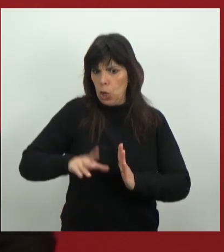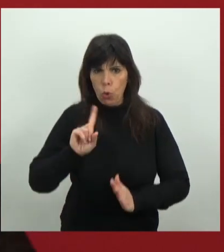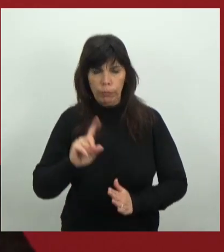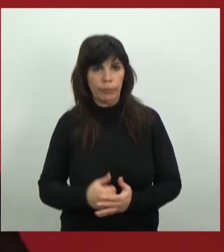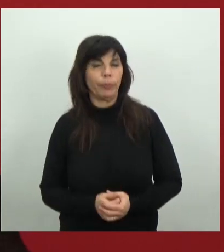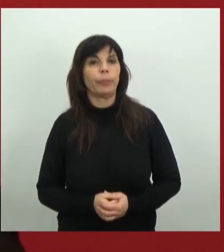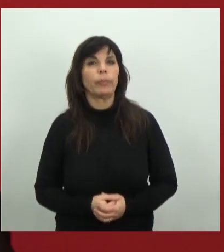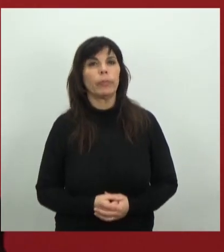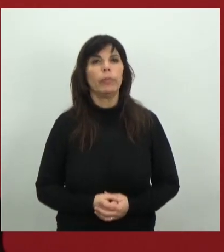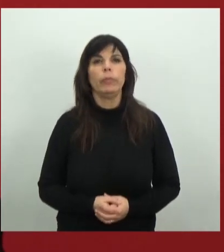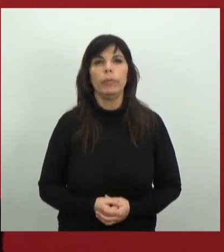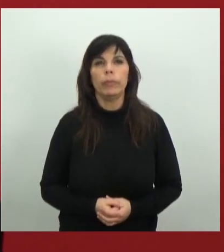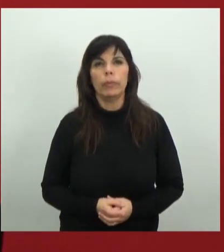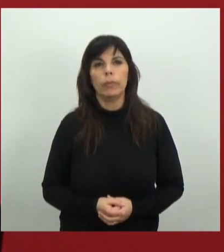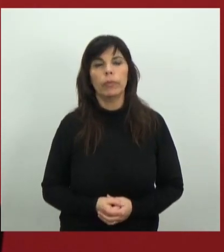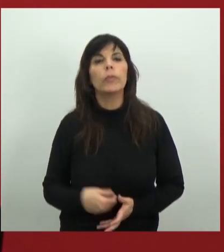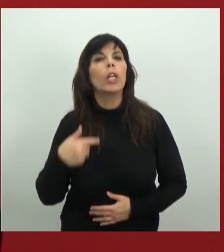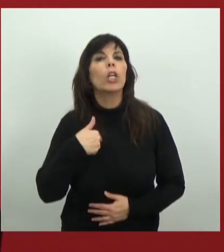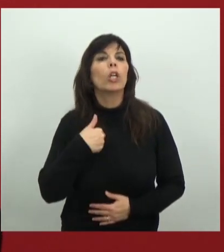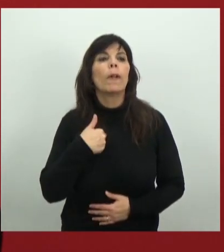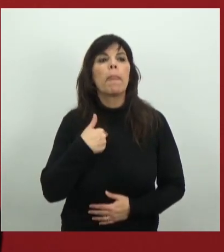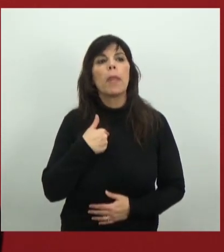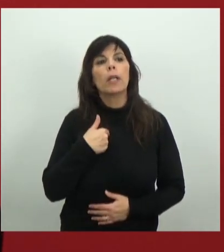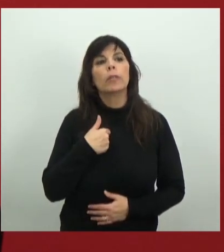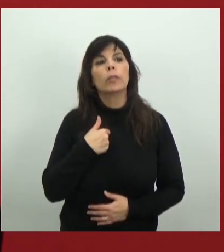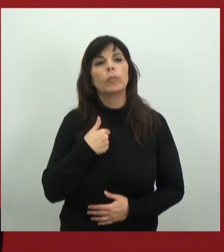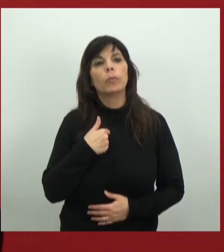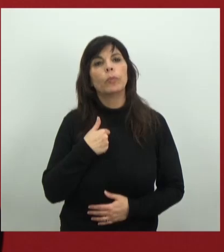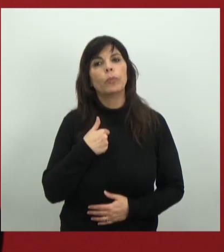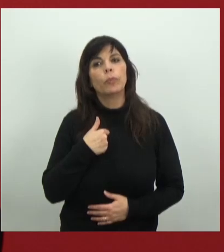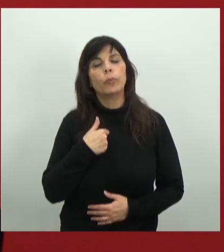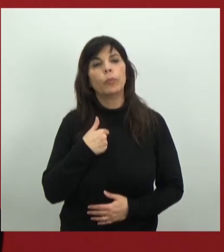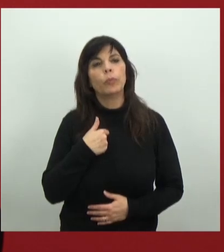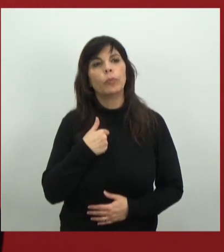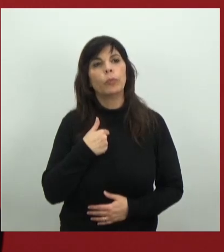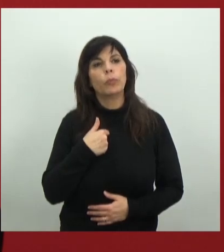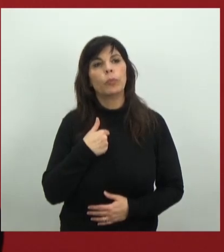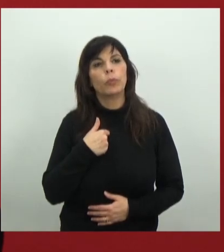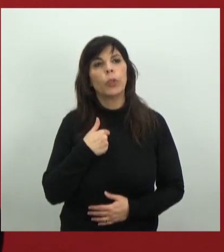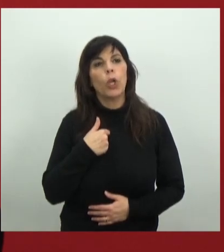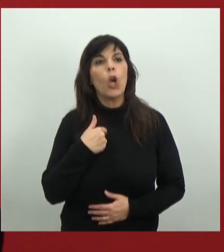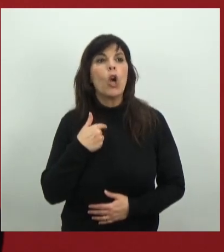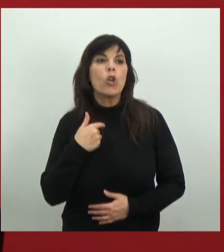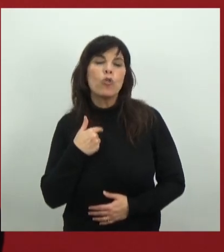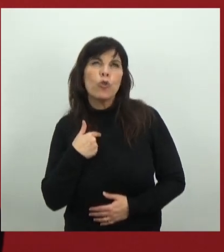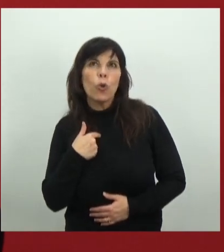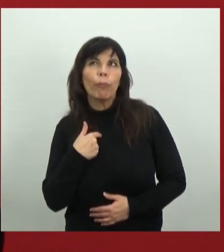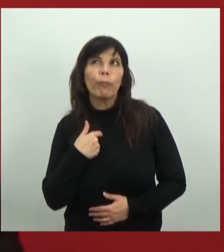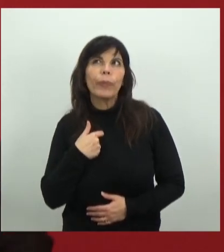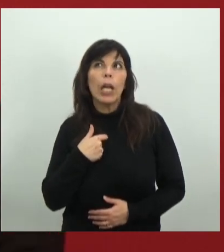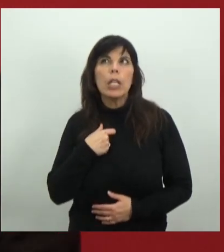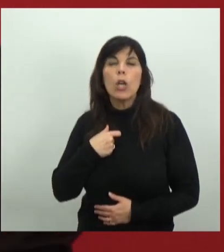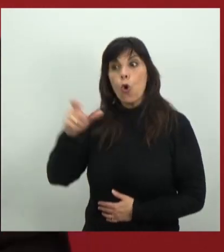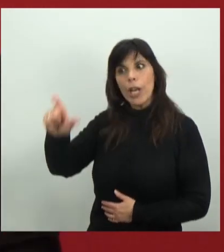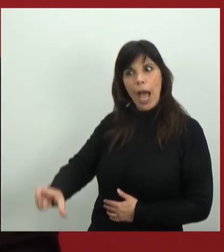Por eso, ¿cómo tengo que orar yo por una persona que está bajo influencia diabólica?